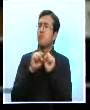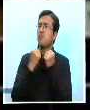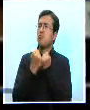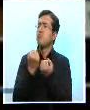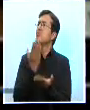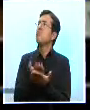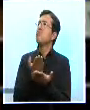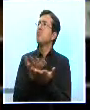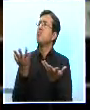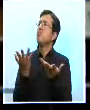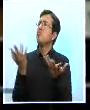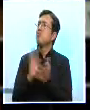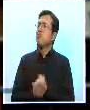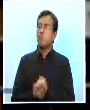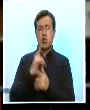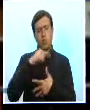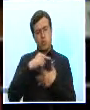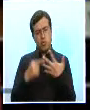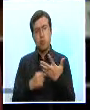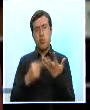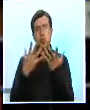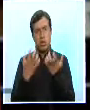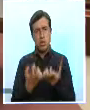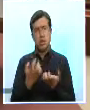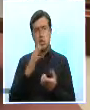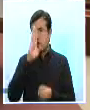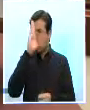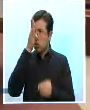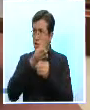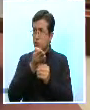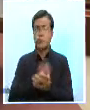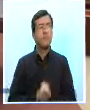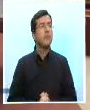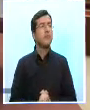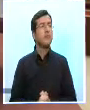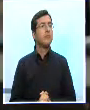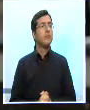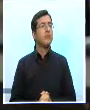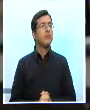las sociedades Cuáles son las propuestas centrales a fin de cumplir su cometido